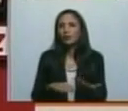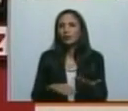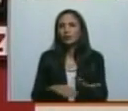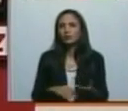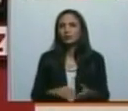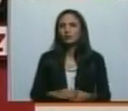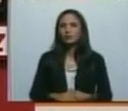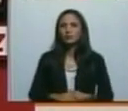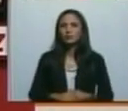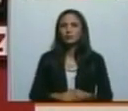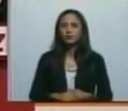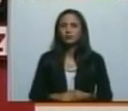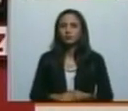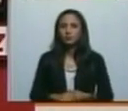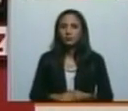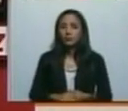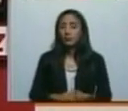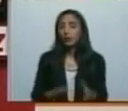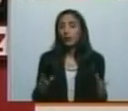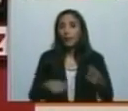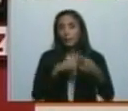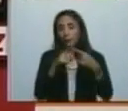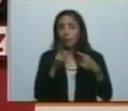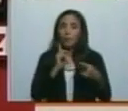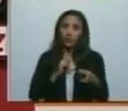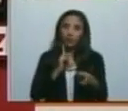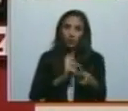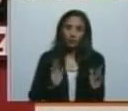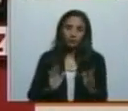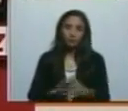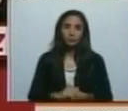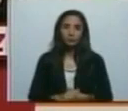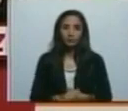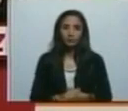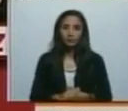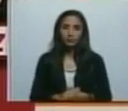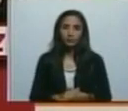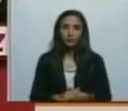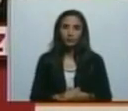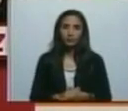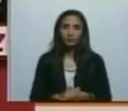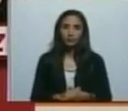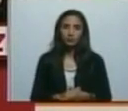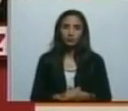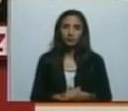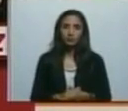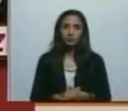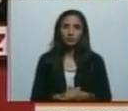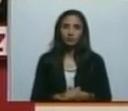Porque primero que no tenían nadie, estaban mintiendo, pero ¿por qué? ¿Por qué si era así no los entregó?